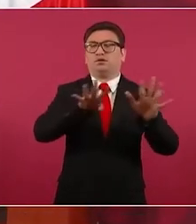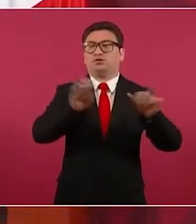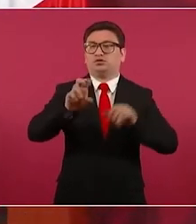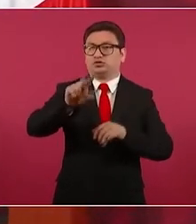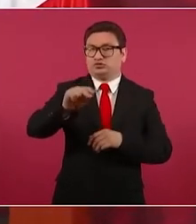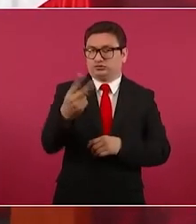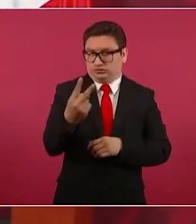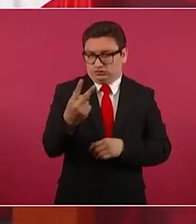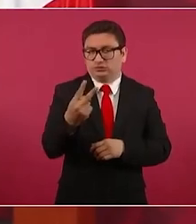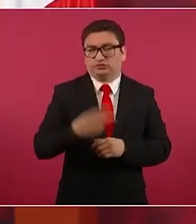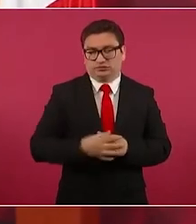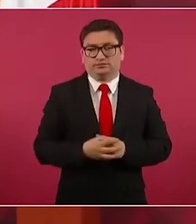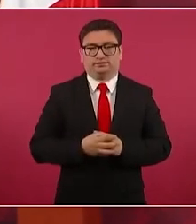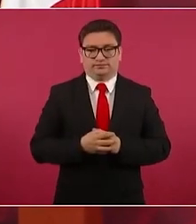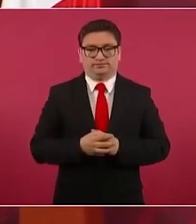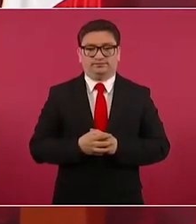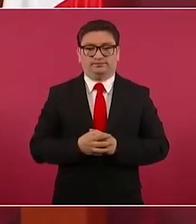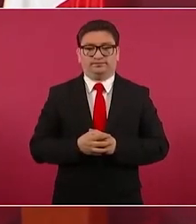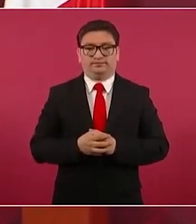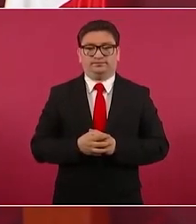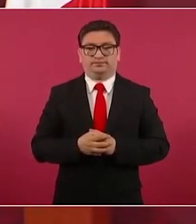1982,